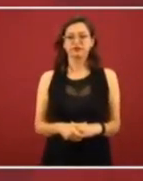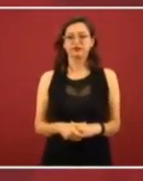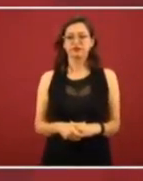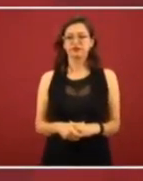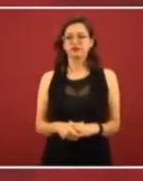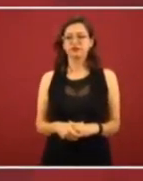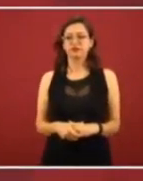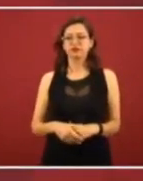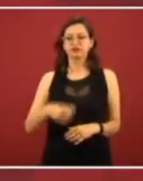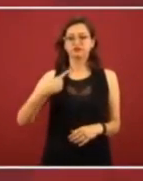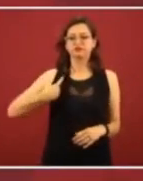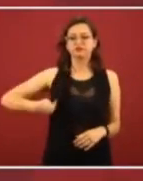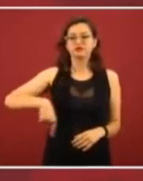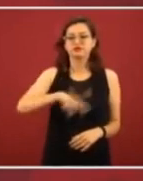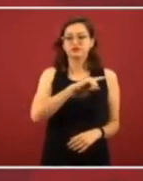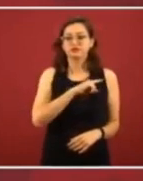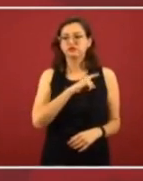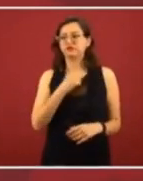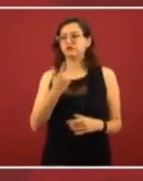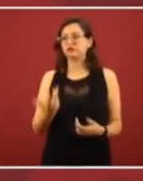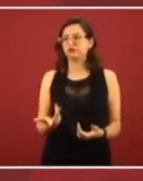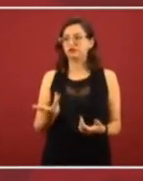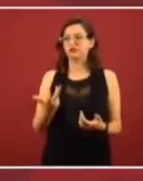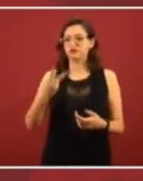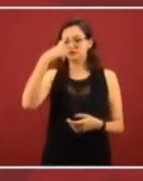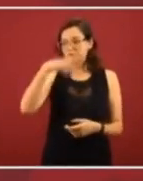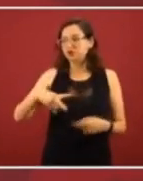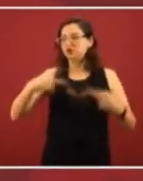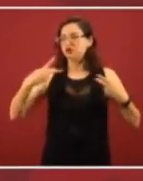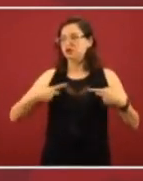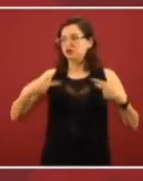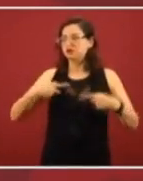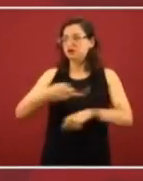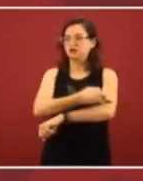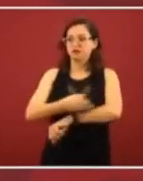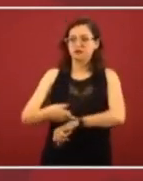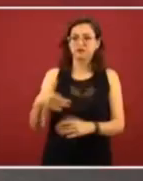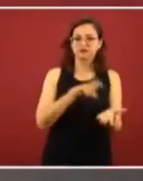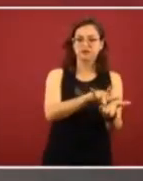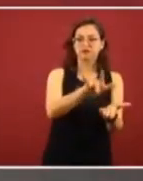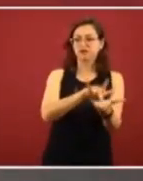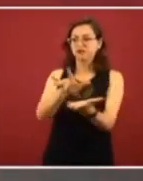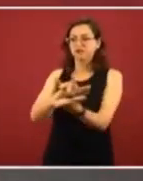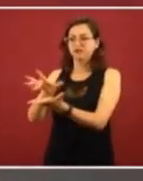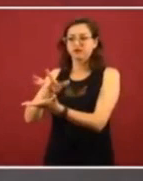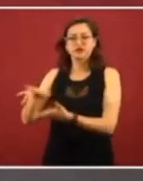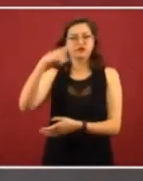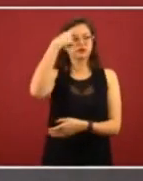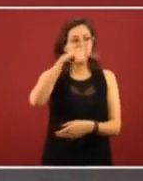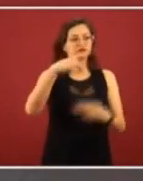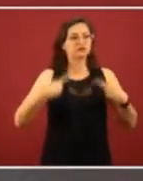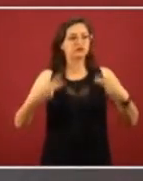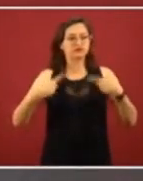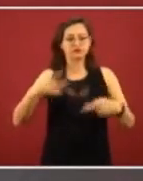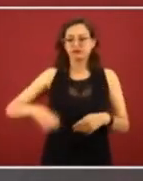acudiendo al apoyo de las familias mexicanas para proteger a nuestros adultos